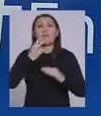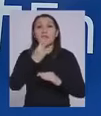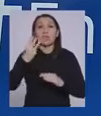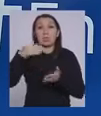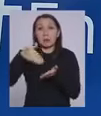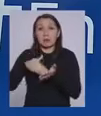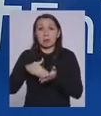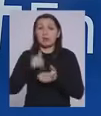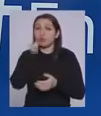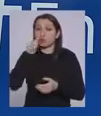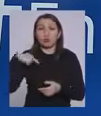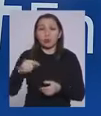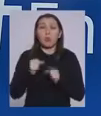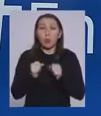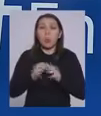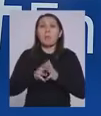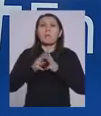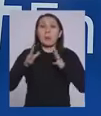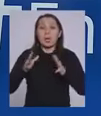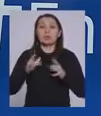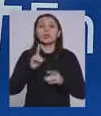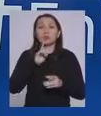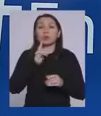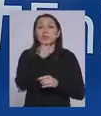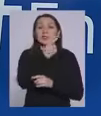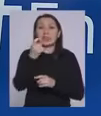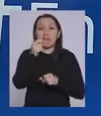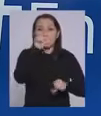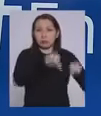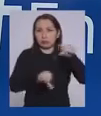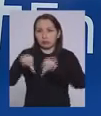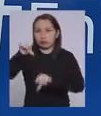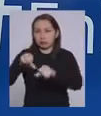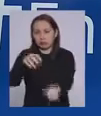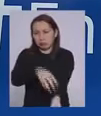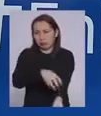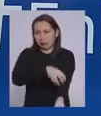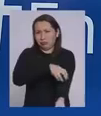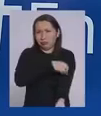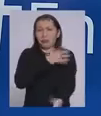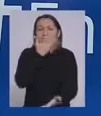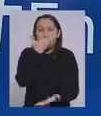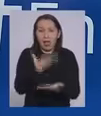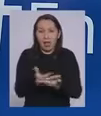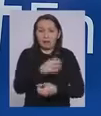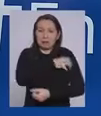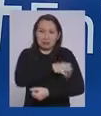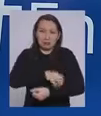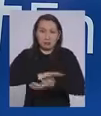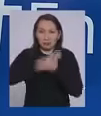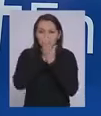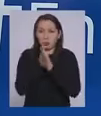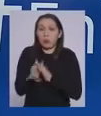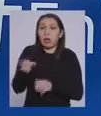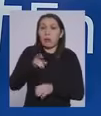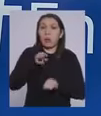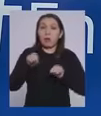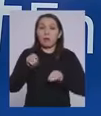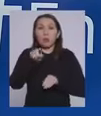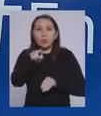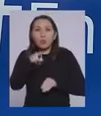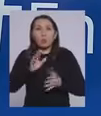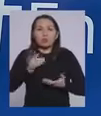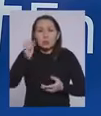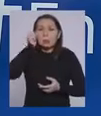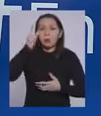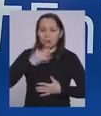creciendo día a día. Ya tenemos 100 laboratorios disponibles a lo largo de todo el territorio. Y es por eso que insisto en el llamado a que ante la presencia